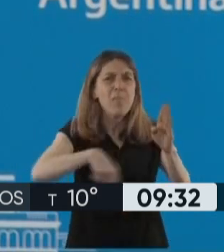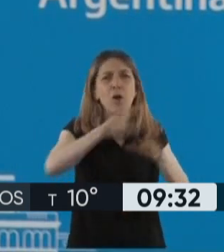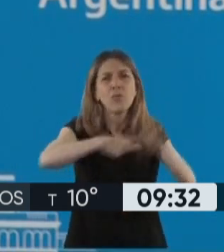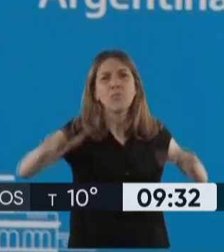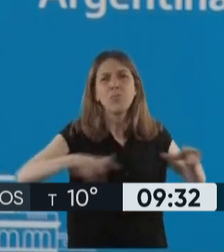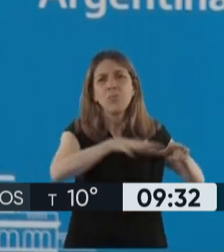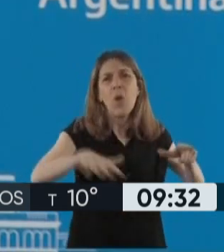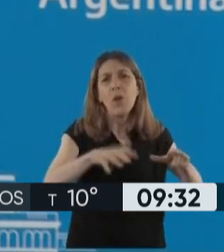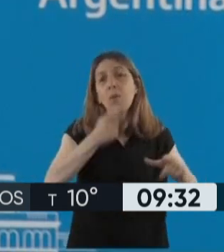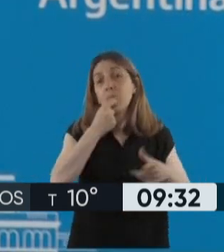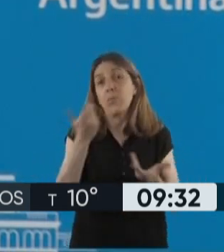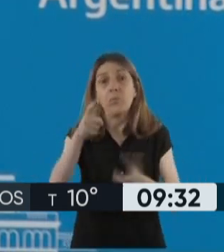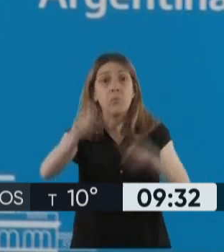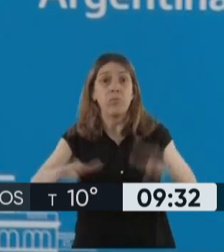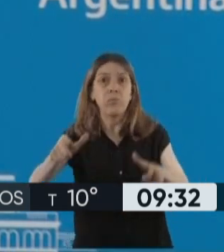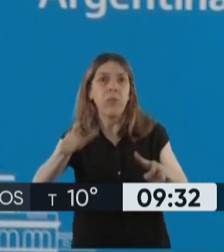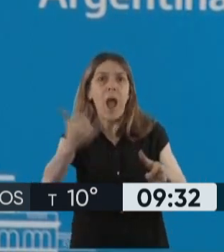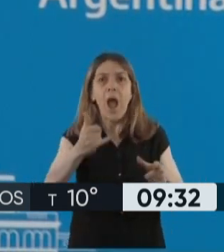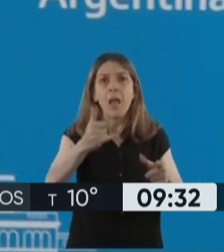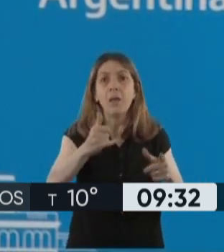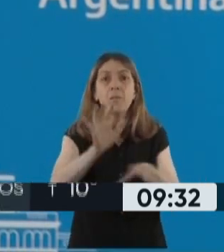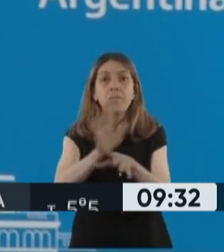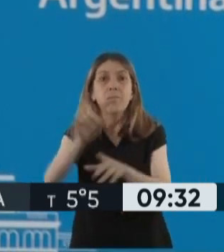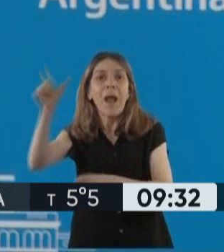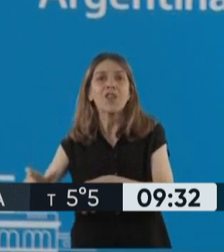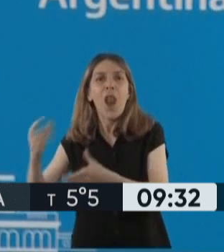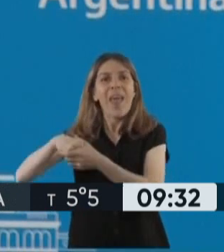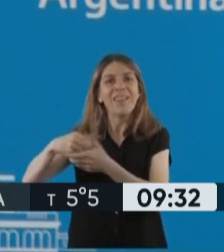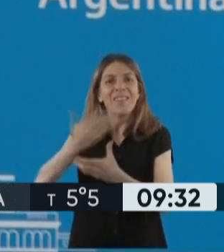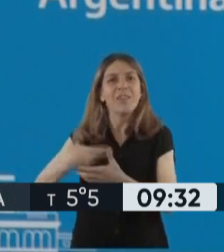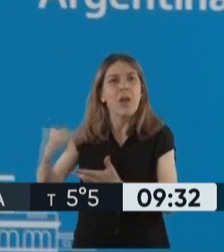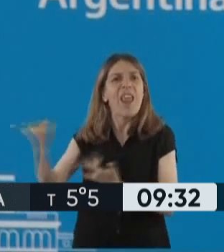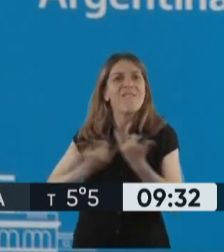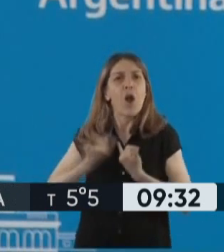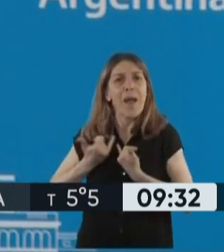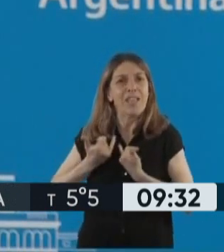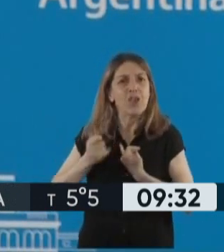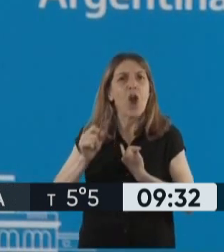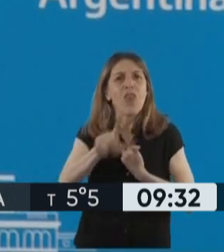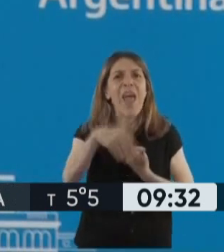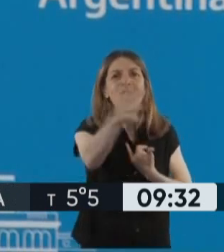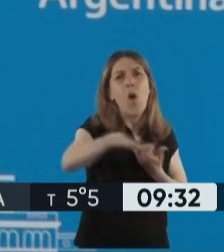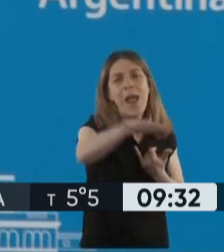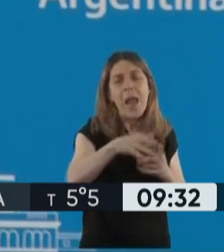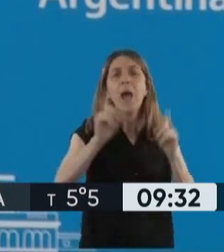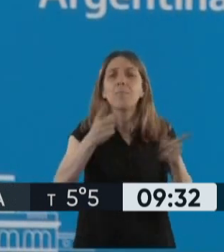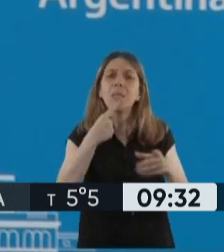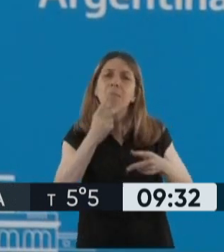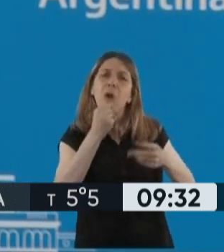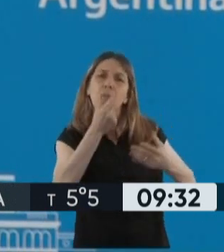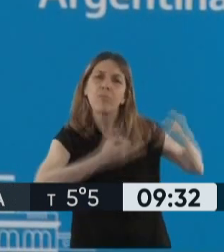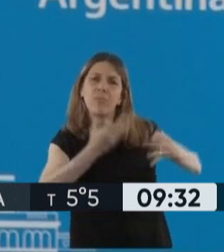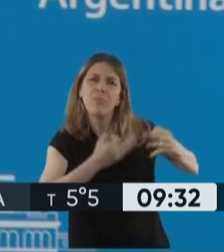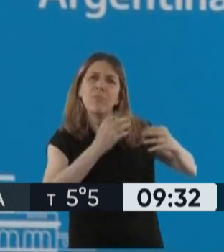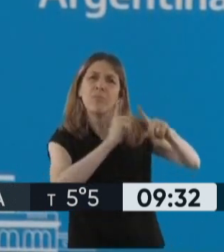comunicantes con todos aquellos que nos hacen llegar lo que está sucediendo en la sociedad. Estamos en un momento en que las cifras económicas realmente las que hemos recibido